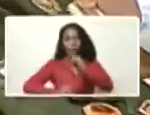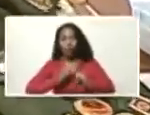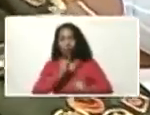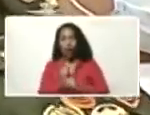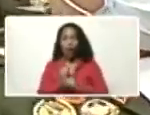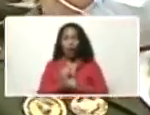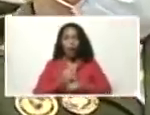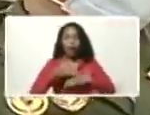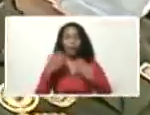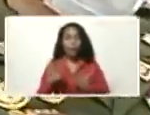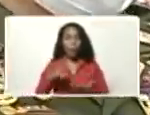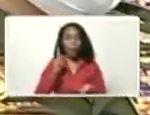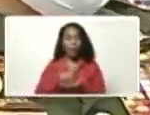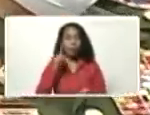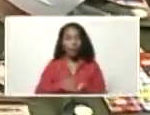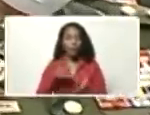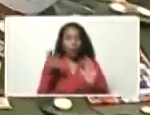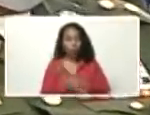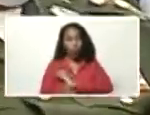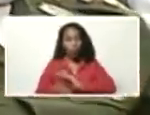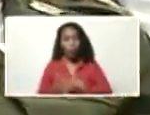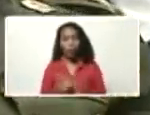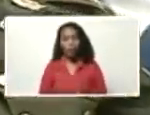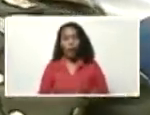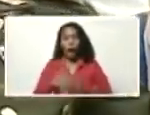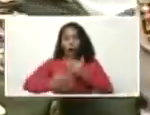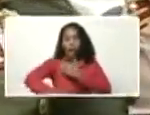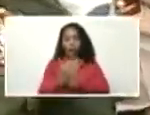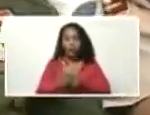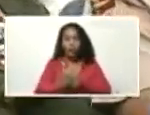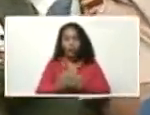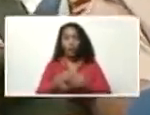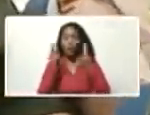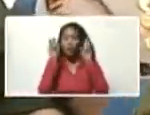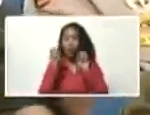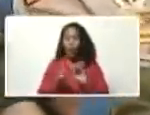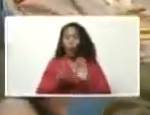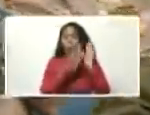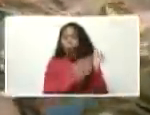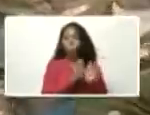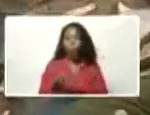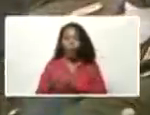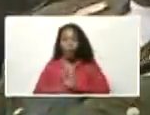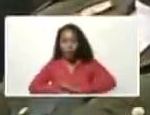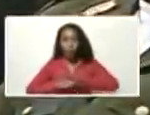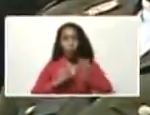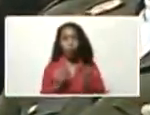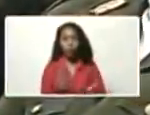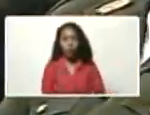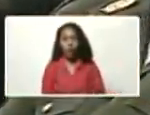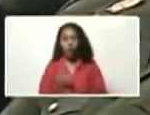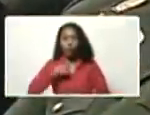escollos que se están presentando en el avance de un nuevo orden mundial, y